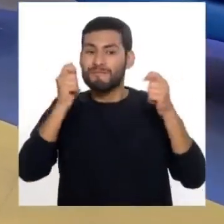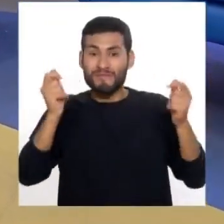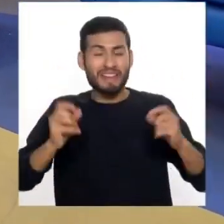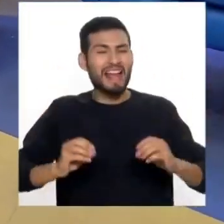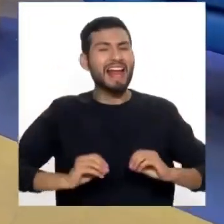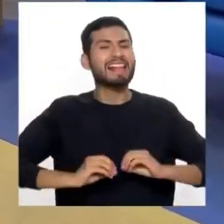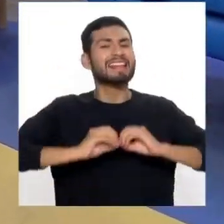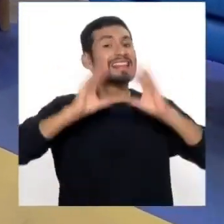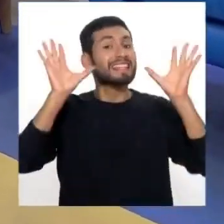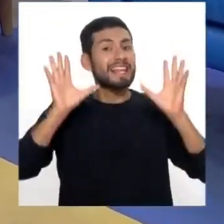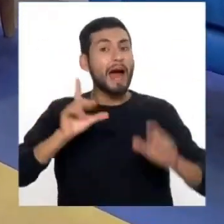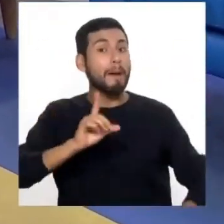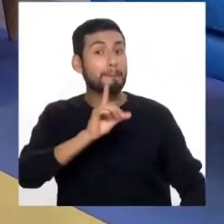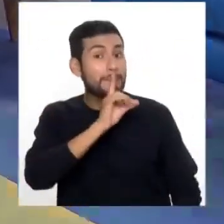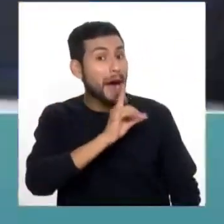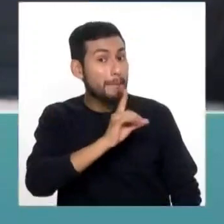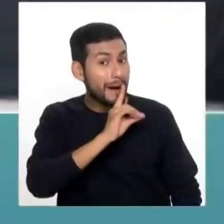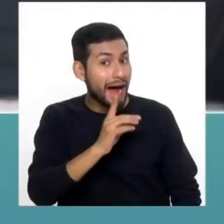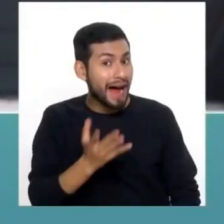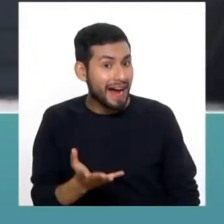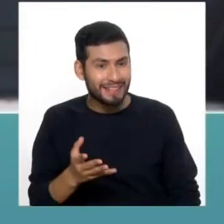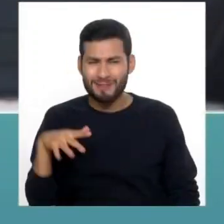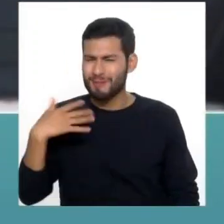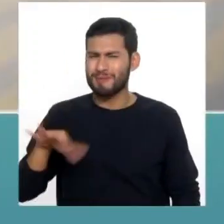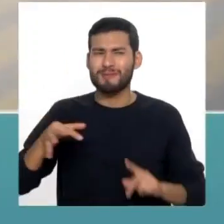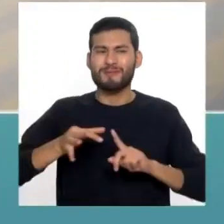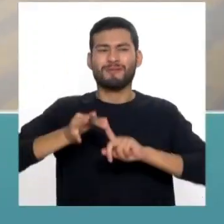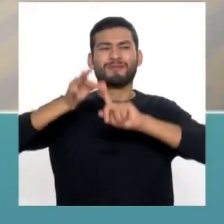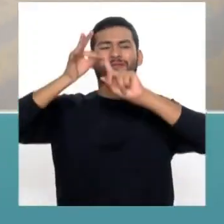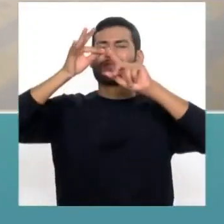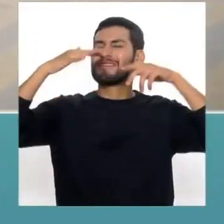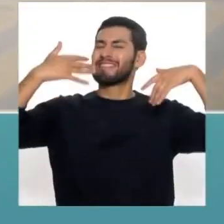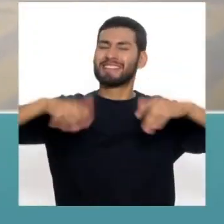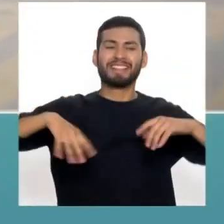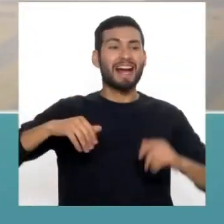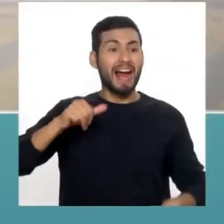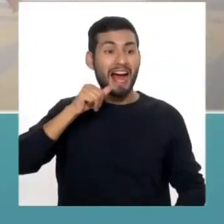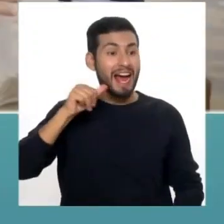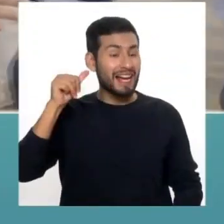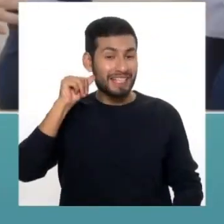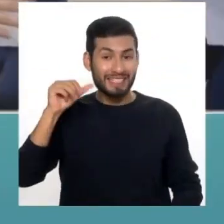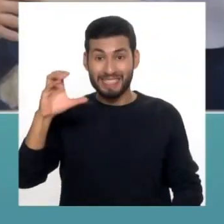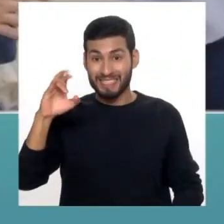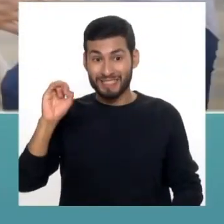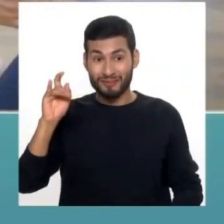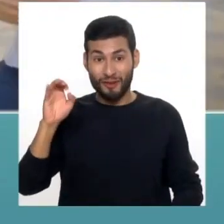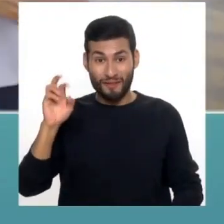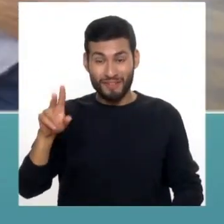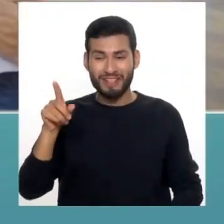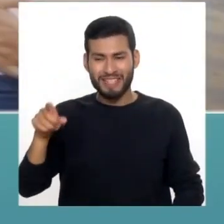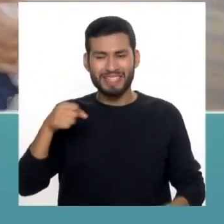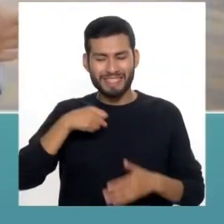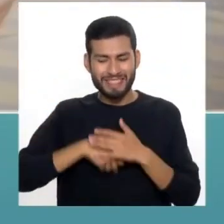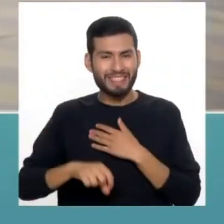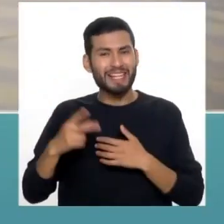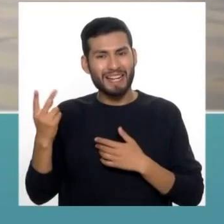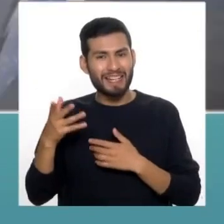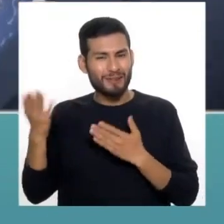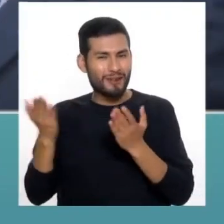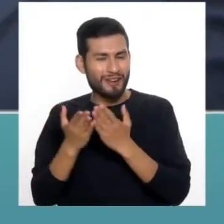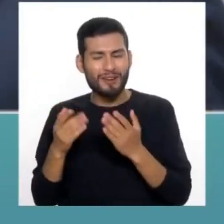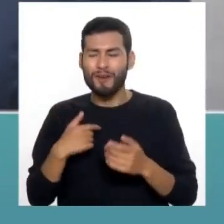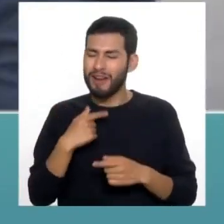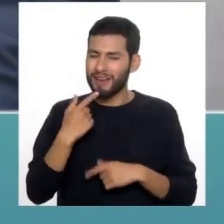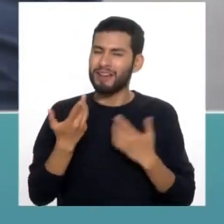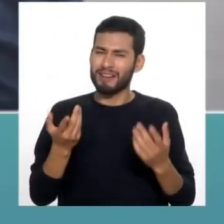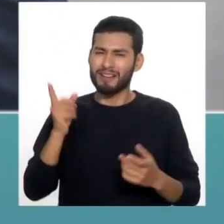Día del Padre, una fecha tan importante, y ayer justamente Christopher estuvo con sus hijas y yo decía, ¿no?